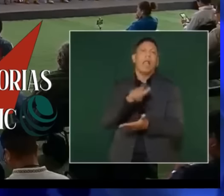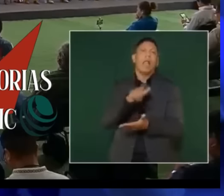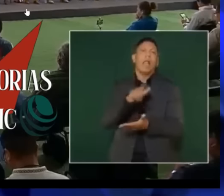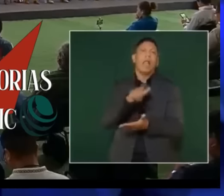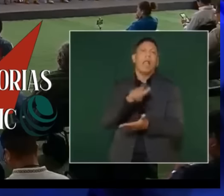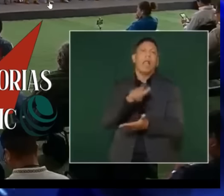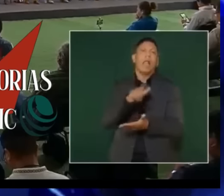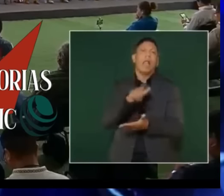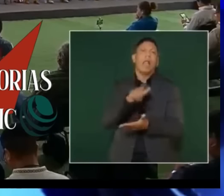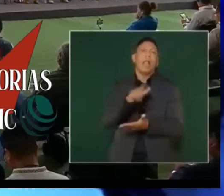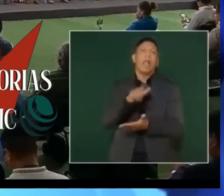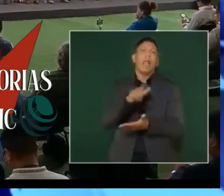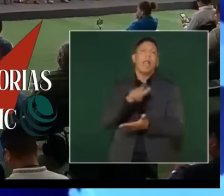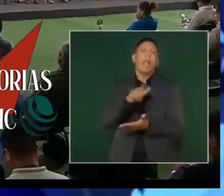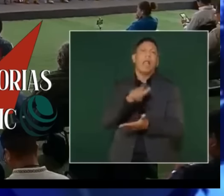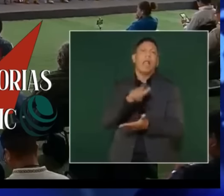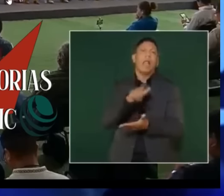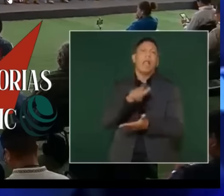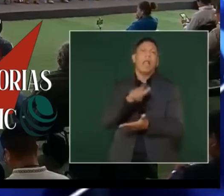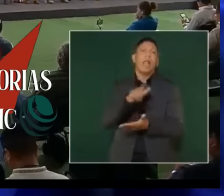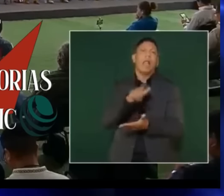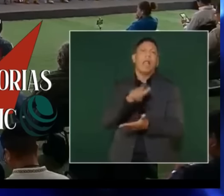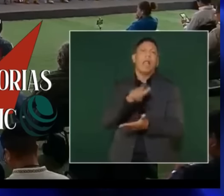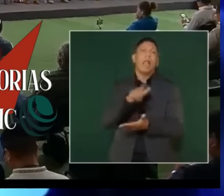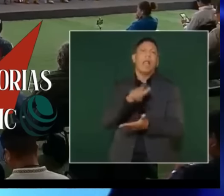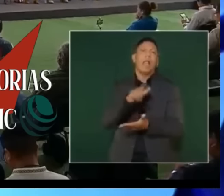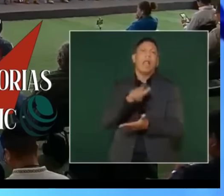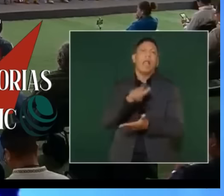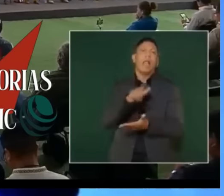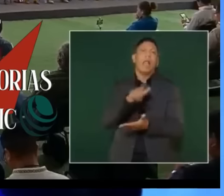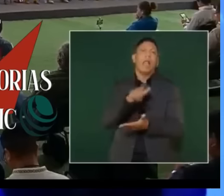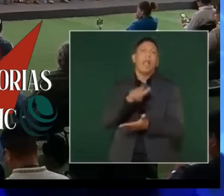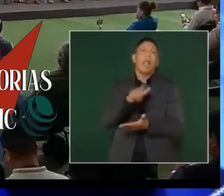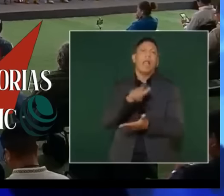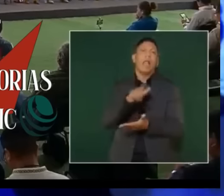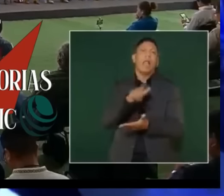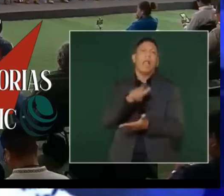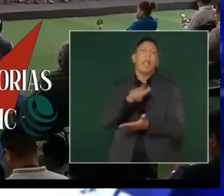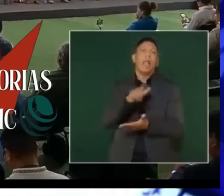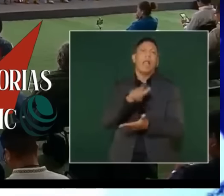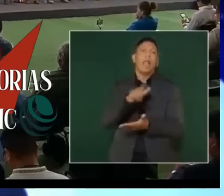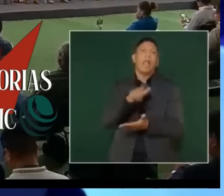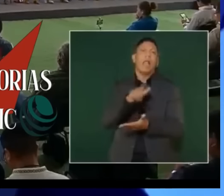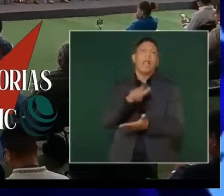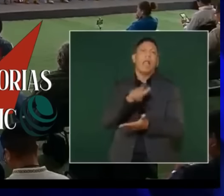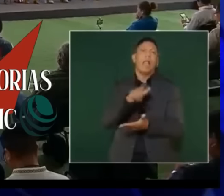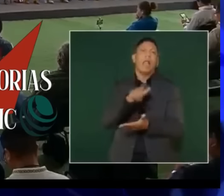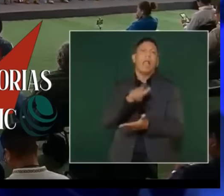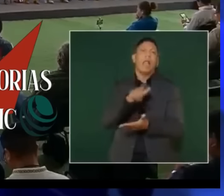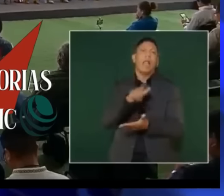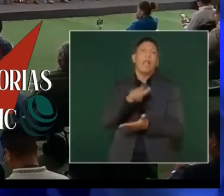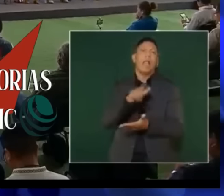esta conferencia de prensa que se llevó a cabo en Tabasco está informado. de lo que dijo